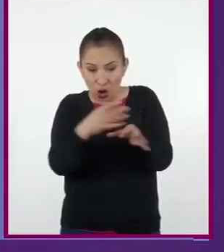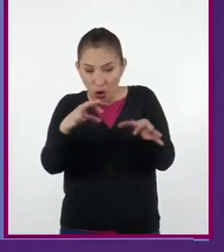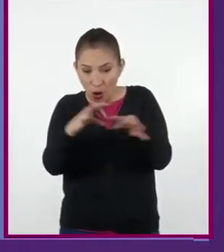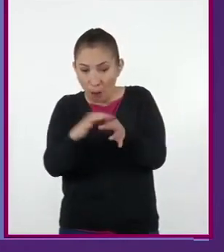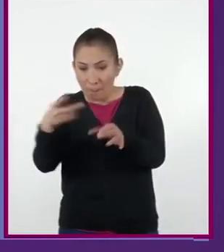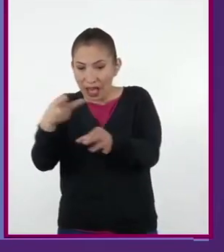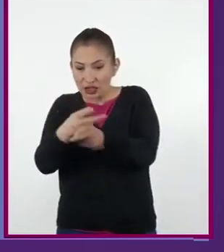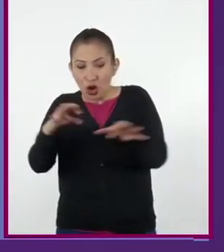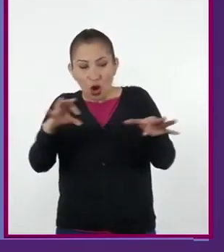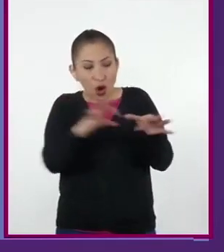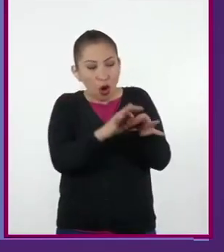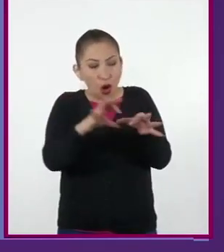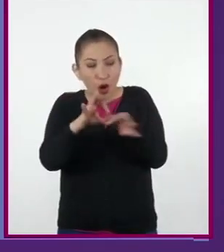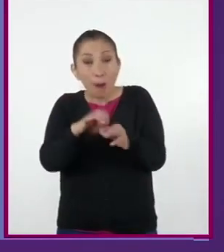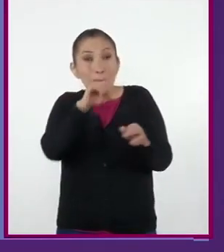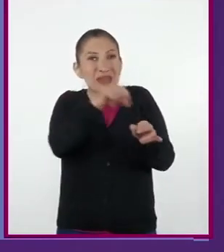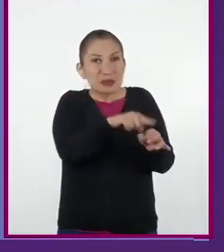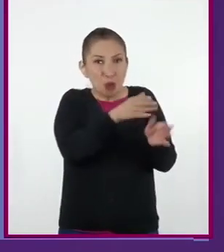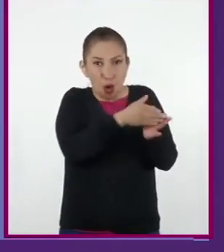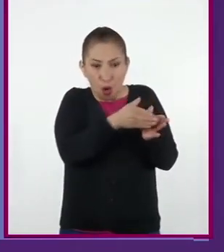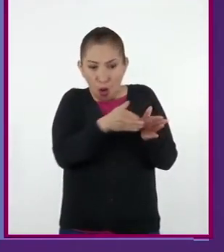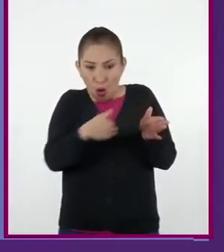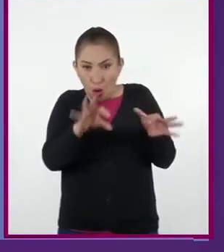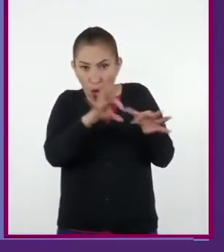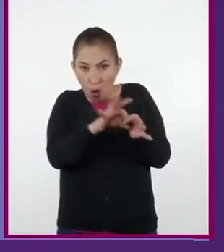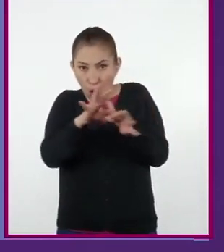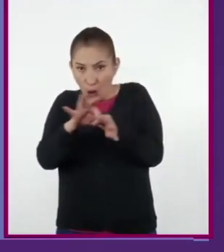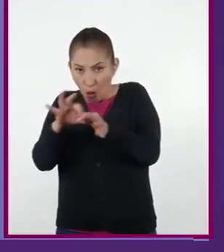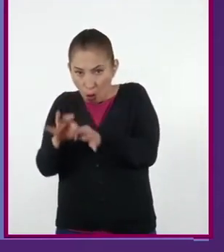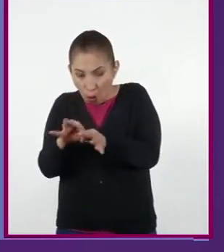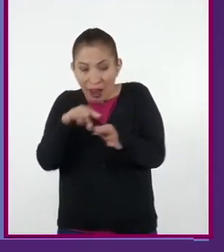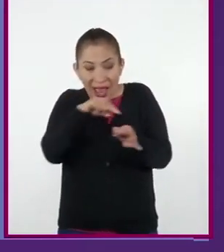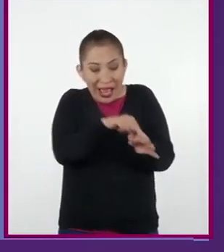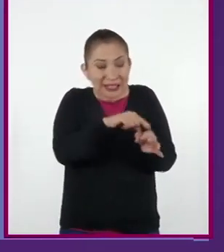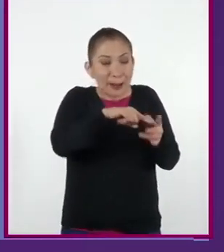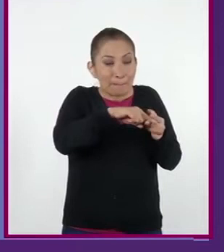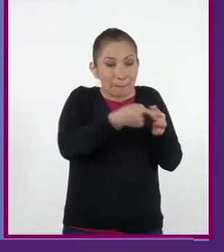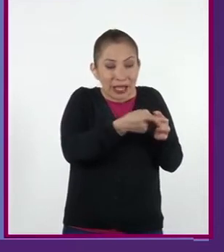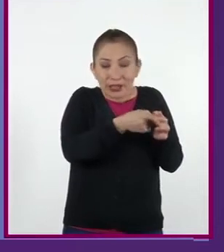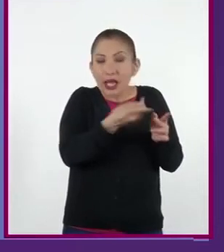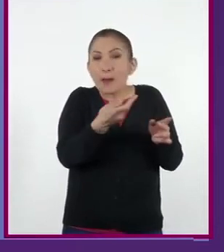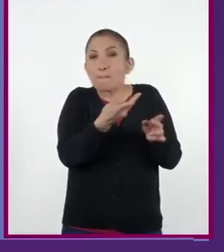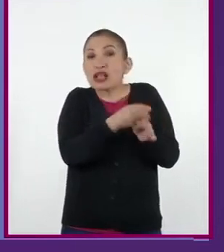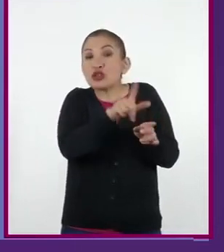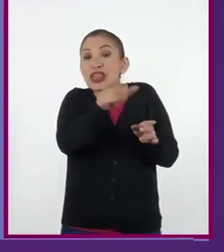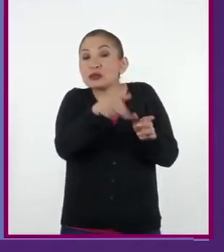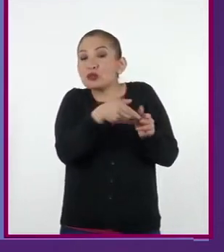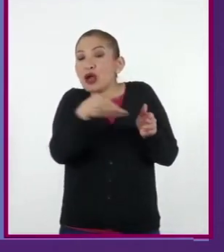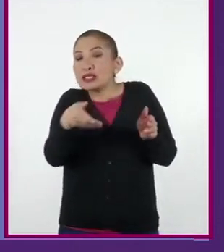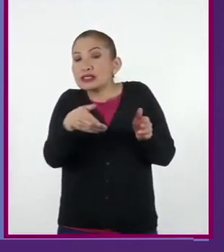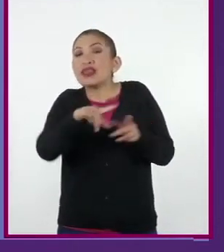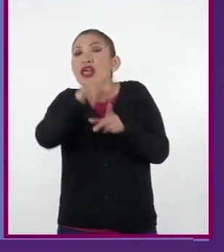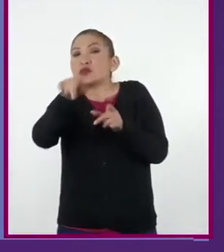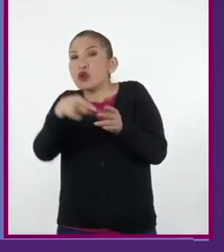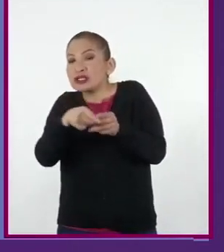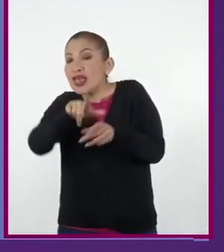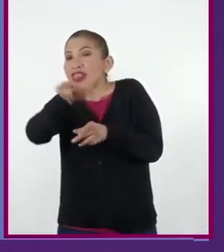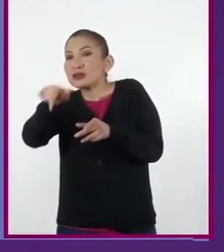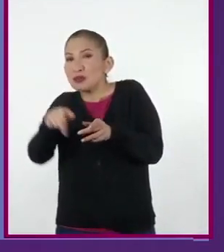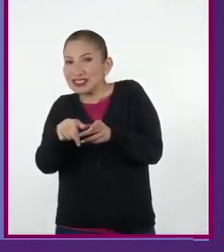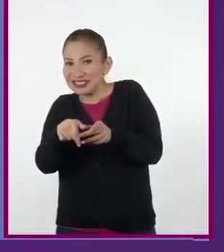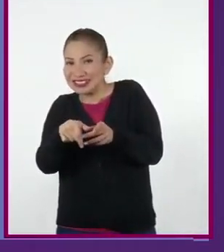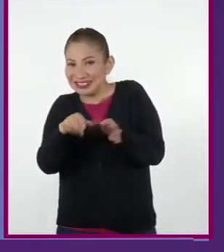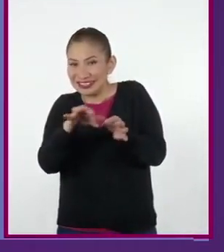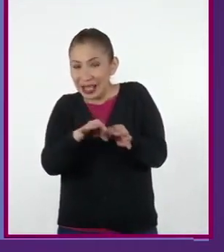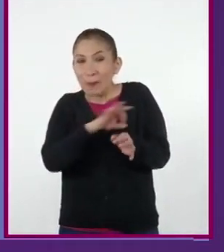sucesivos relacionados entre sí, que se convierten en causa y consecuencia unos de otros. Solo